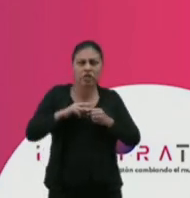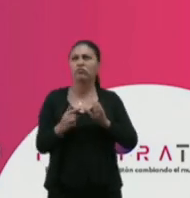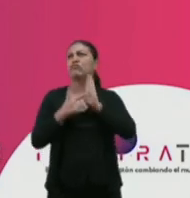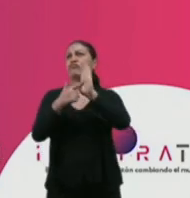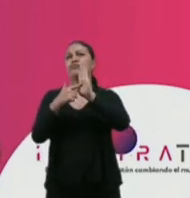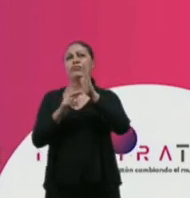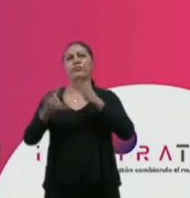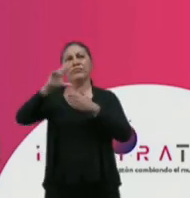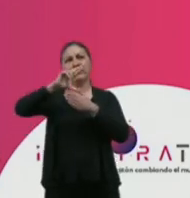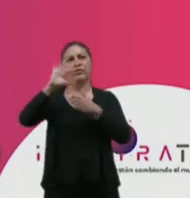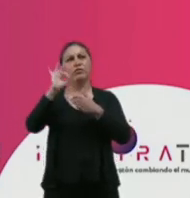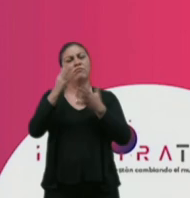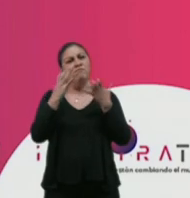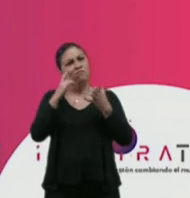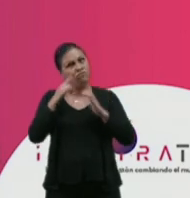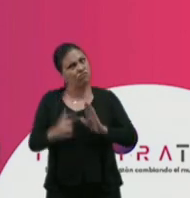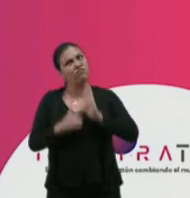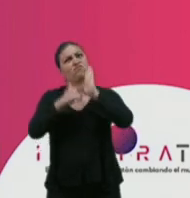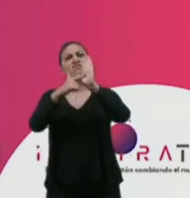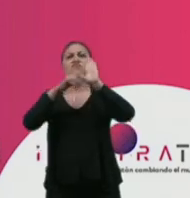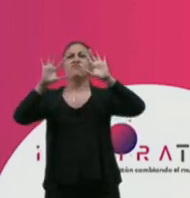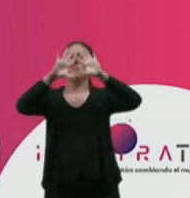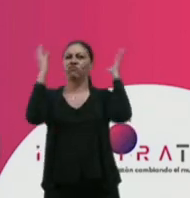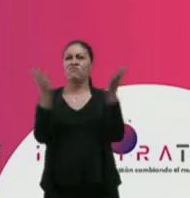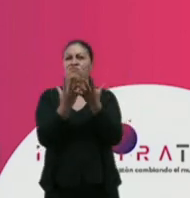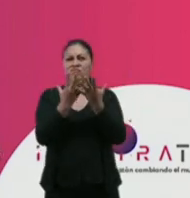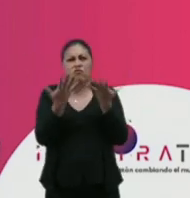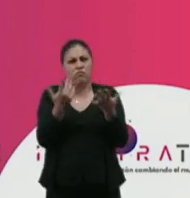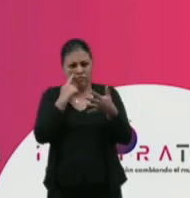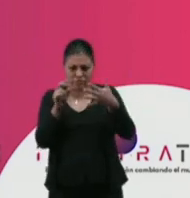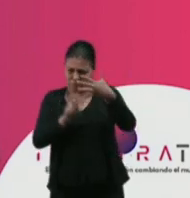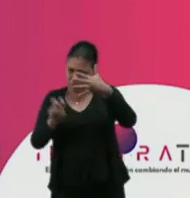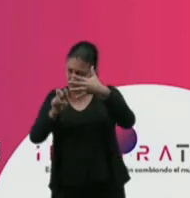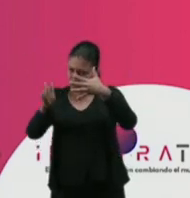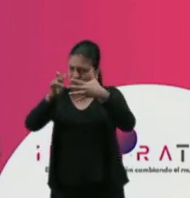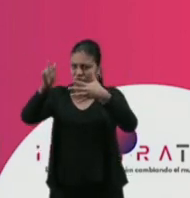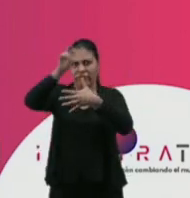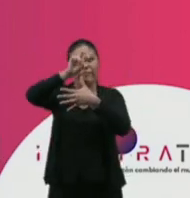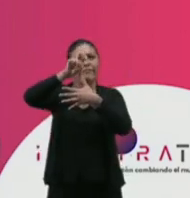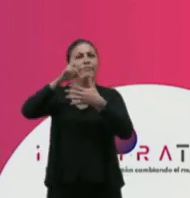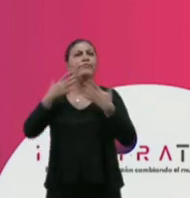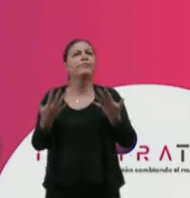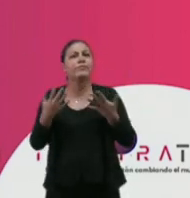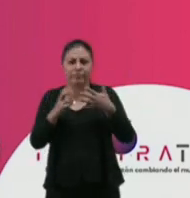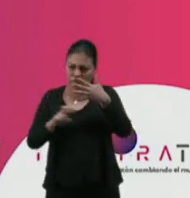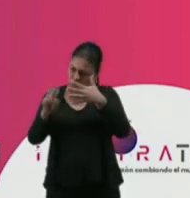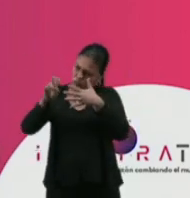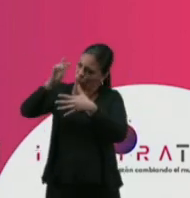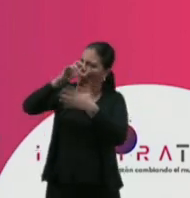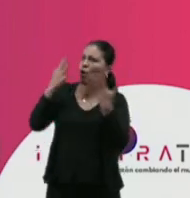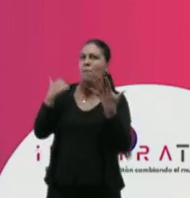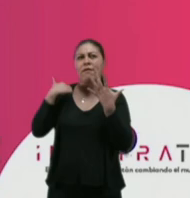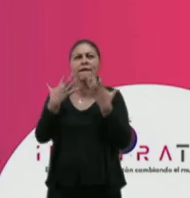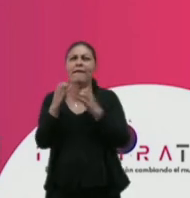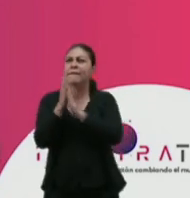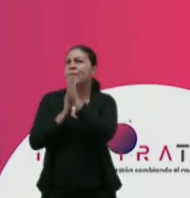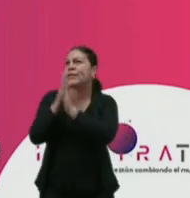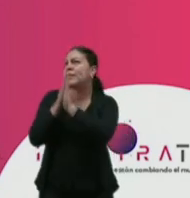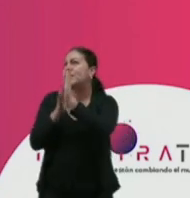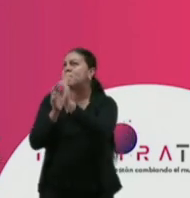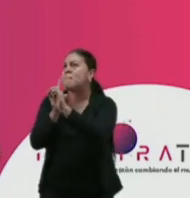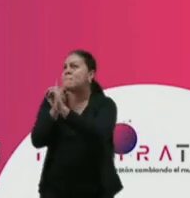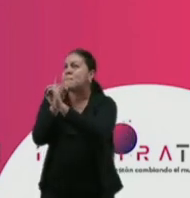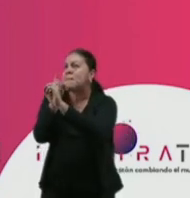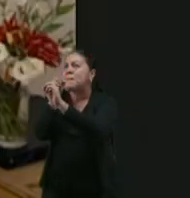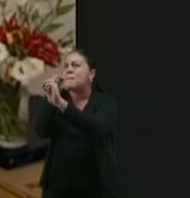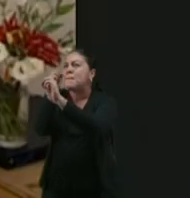de este espacio en el mundo entero? ¿Cuál es una buena manera para ellos de aspirar para